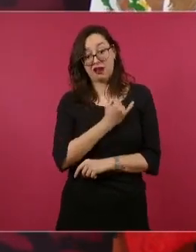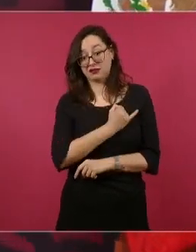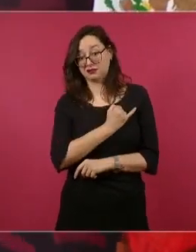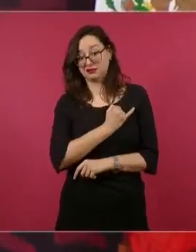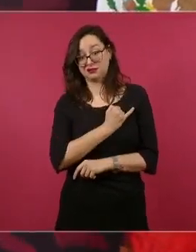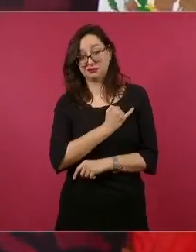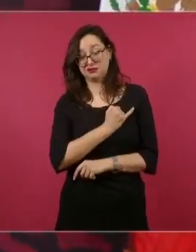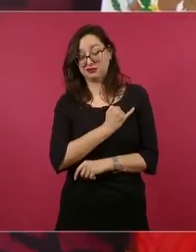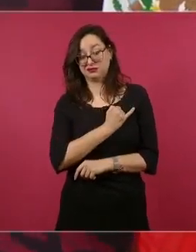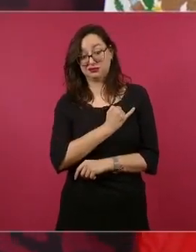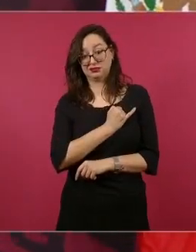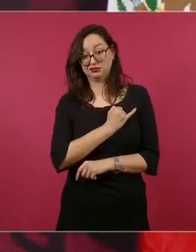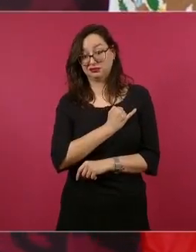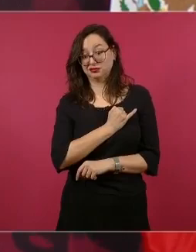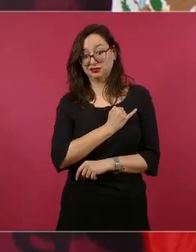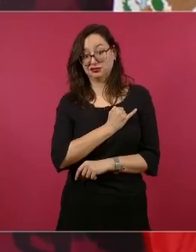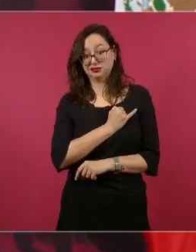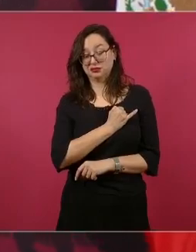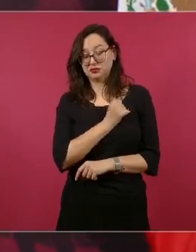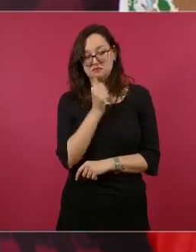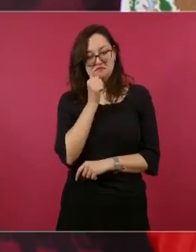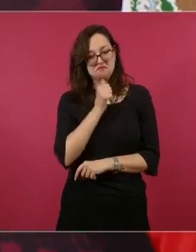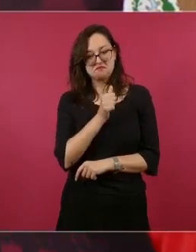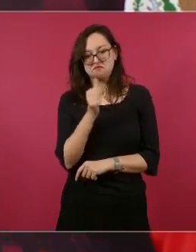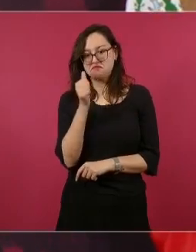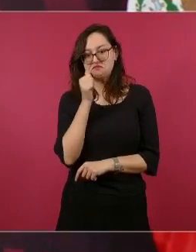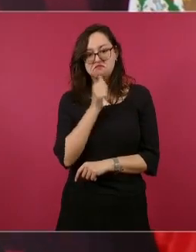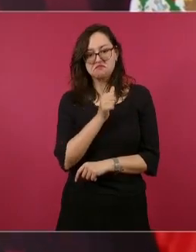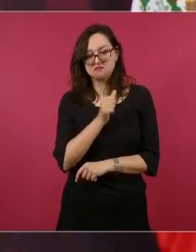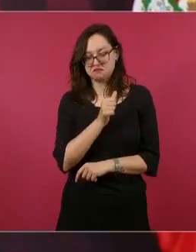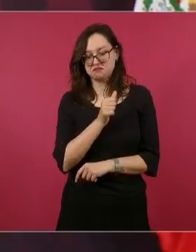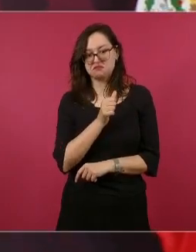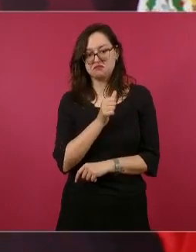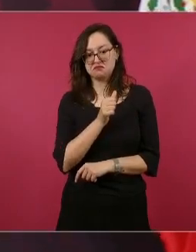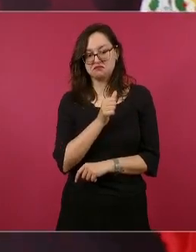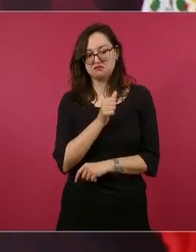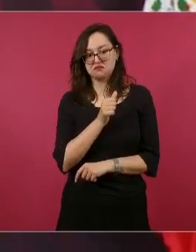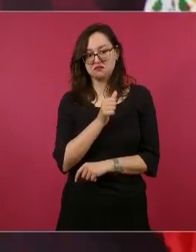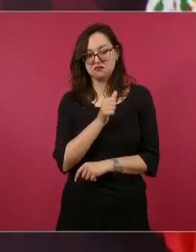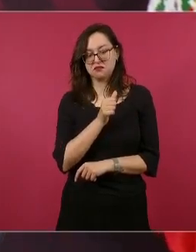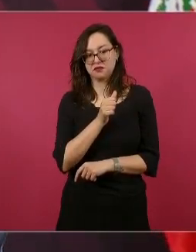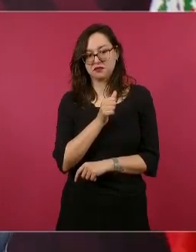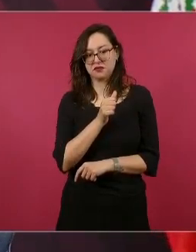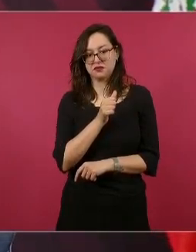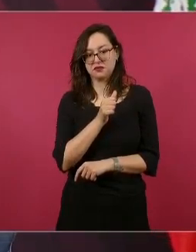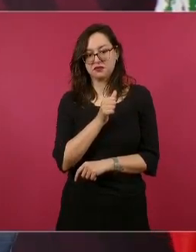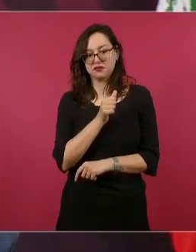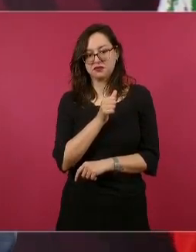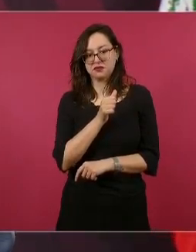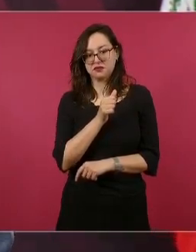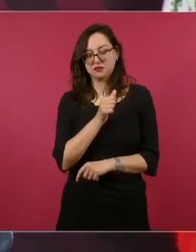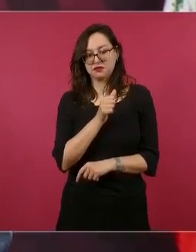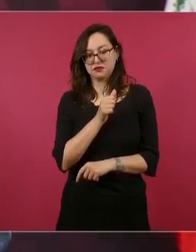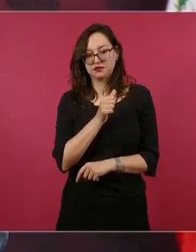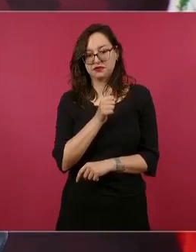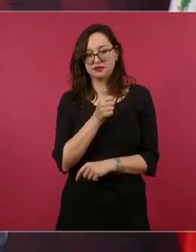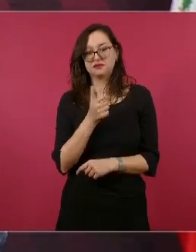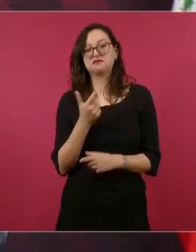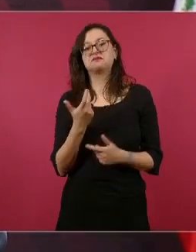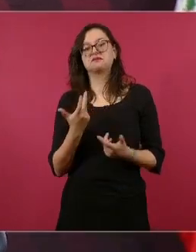todo por eso se burlan